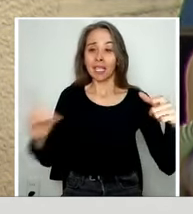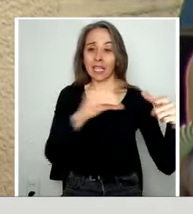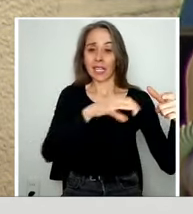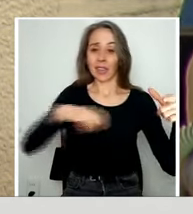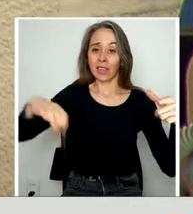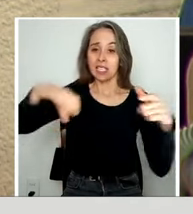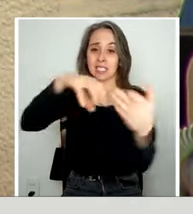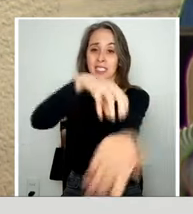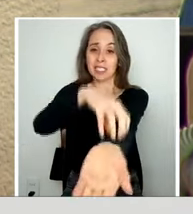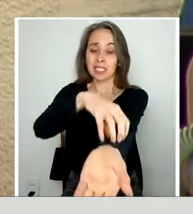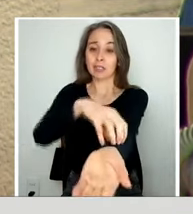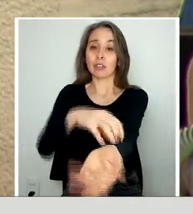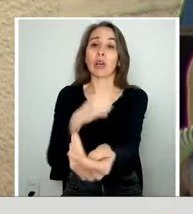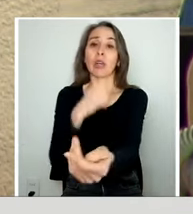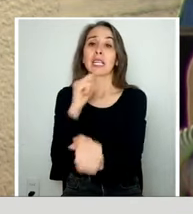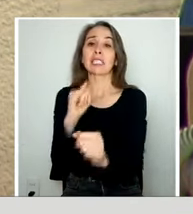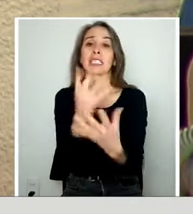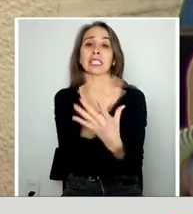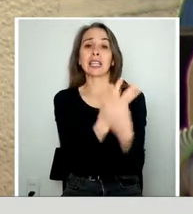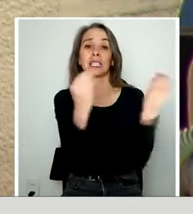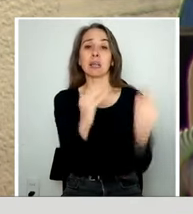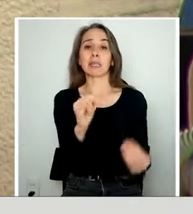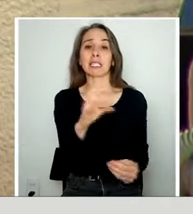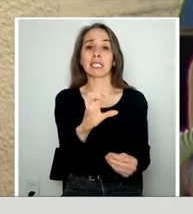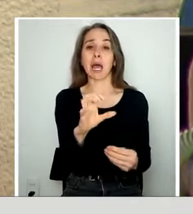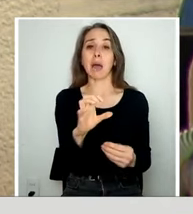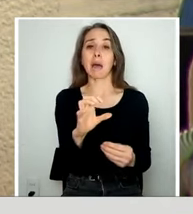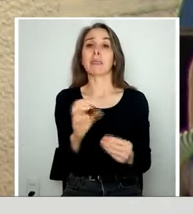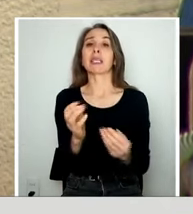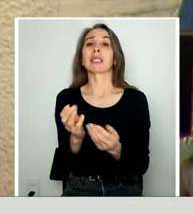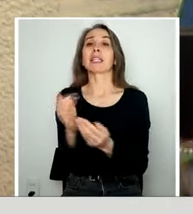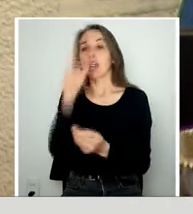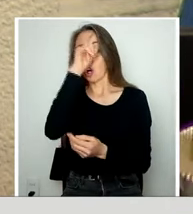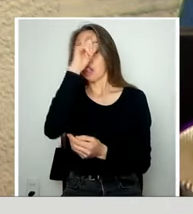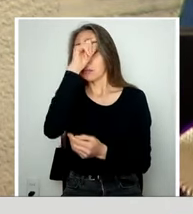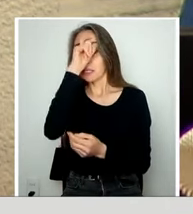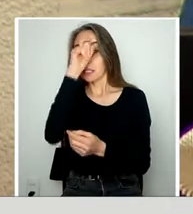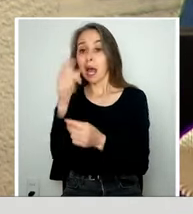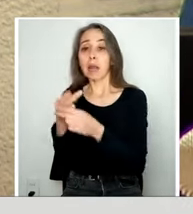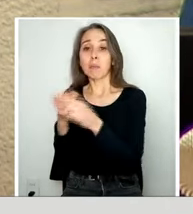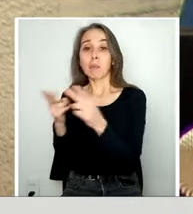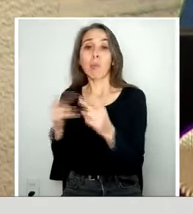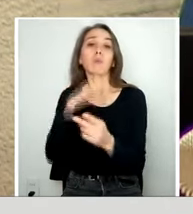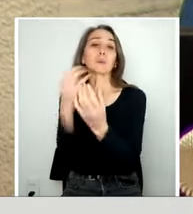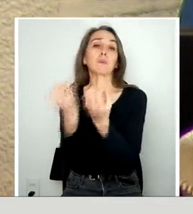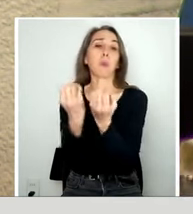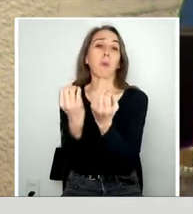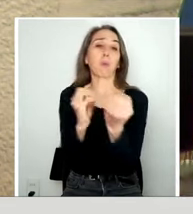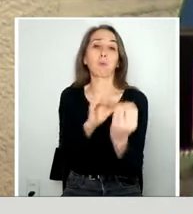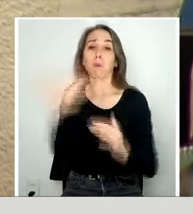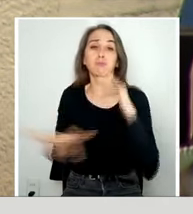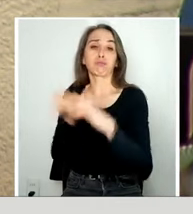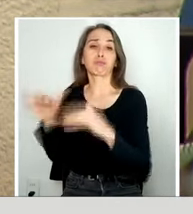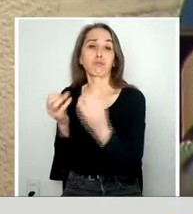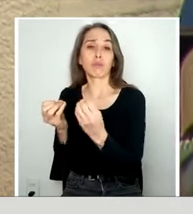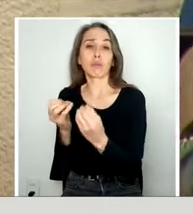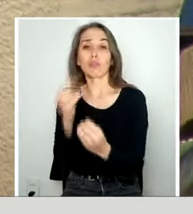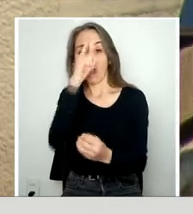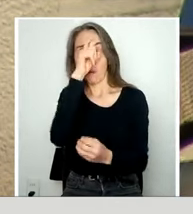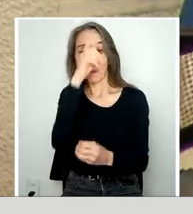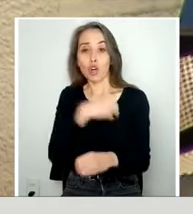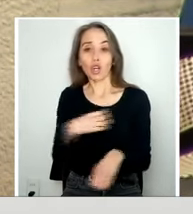podían si desaparecían la isapres colapsar los servicios públicos de salud como los hospital o los sesos y lo que